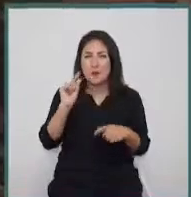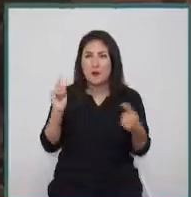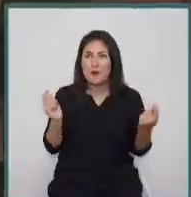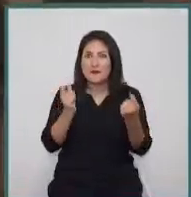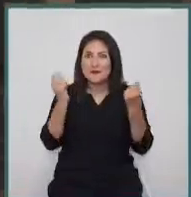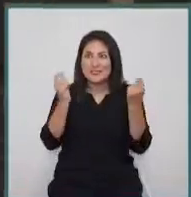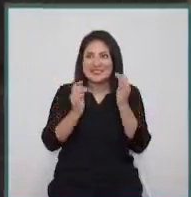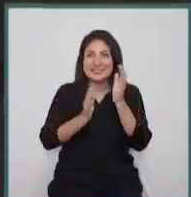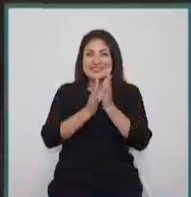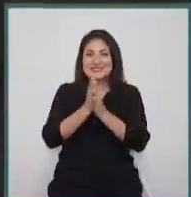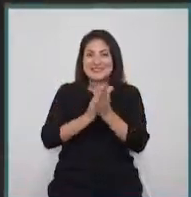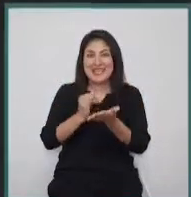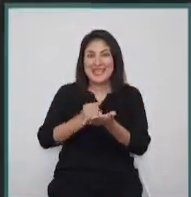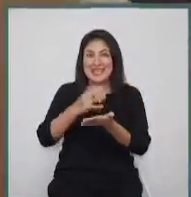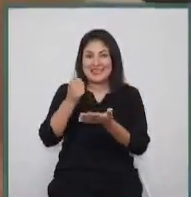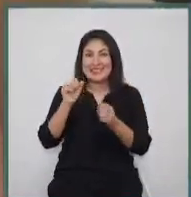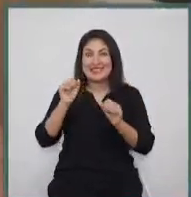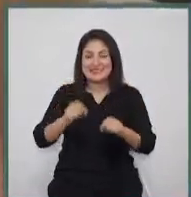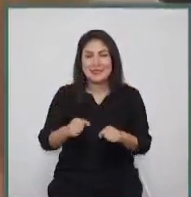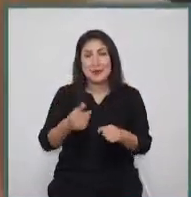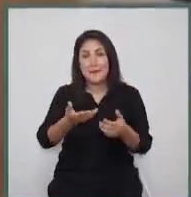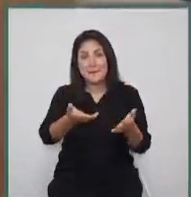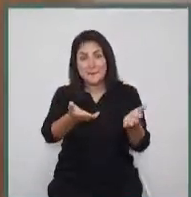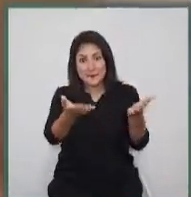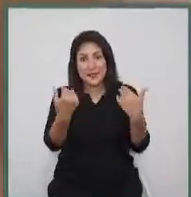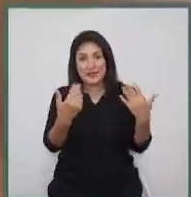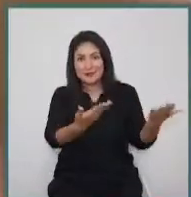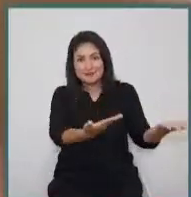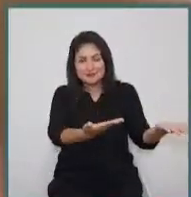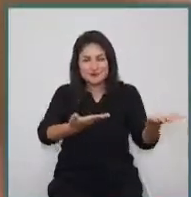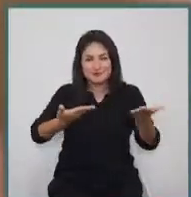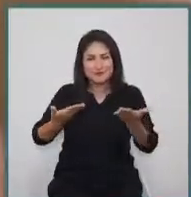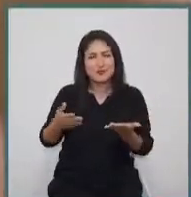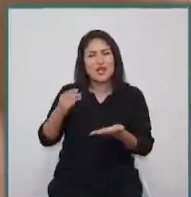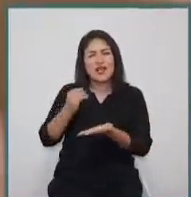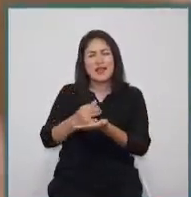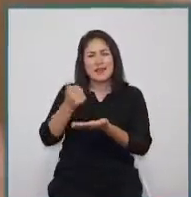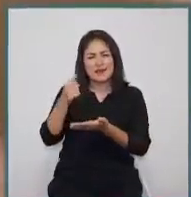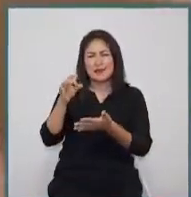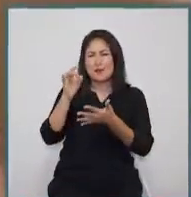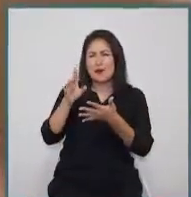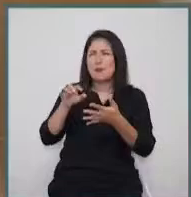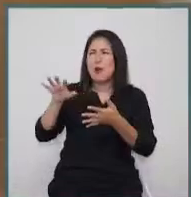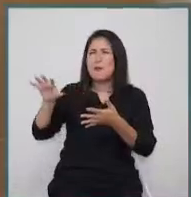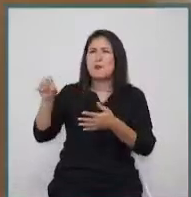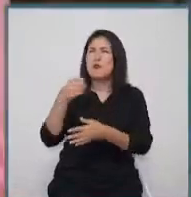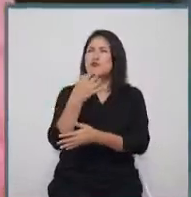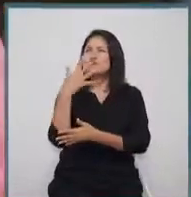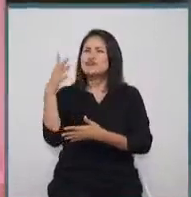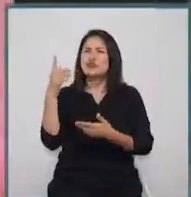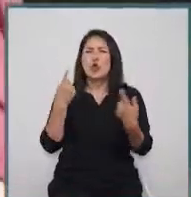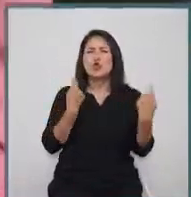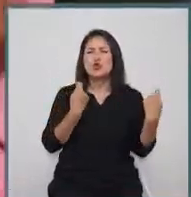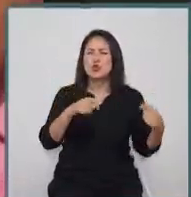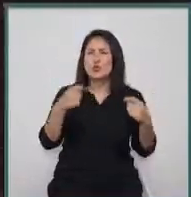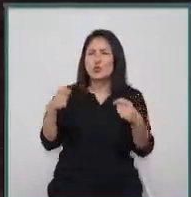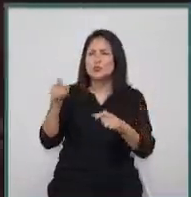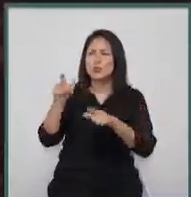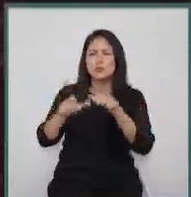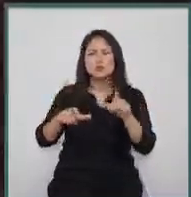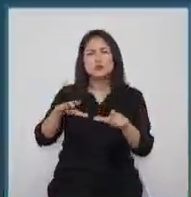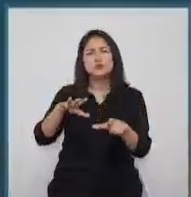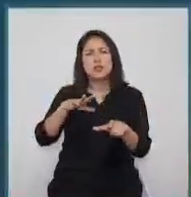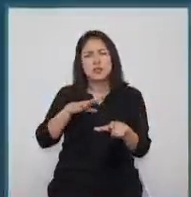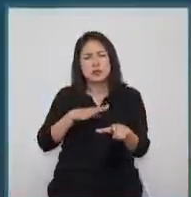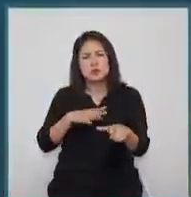nuestra querida vendimia de la ciudad de Ica. Asimismo, invitarlos a todos, porque Ica tiene diversos paisajes, turistas muy amables que